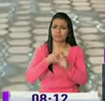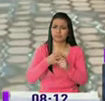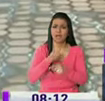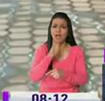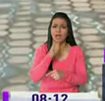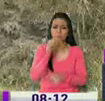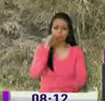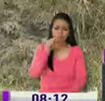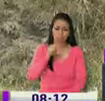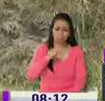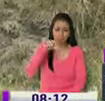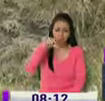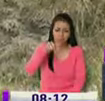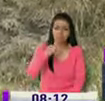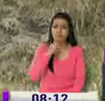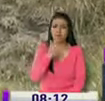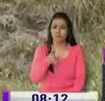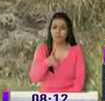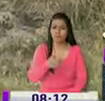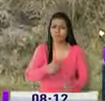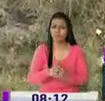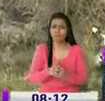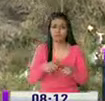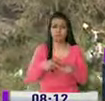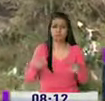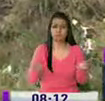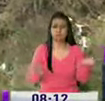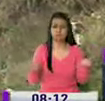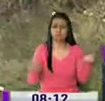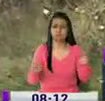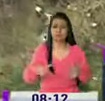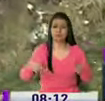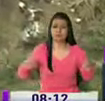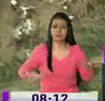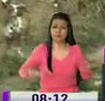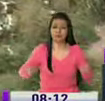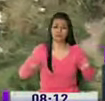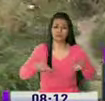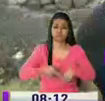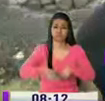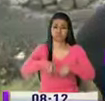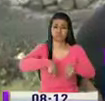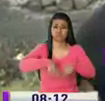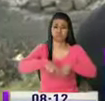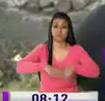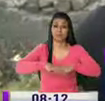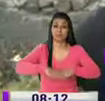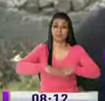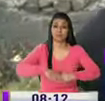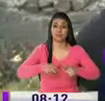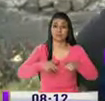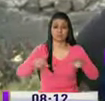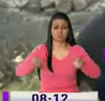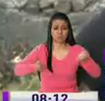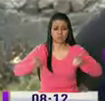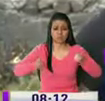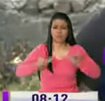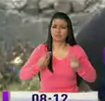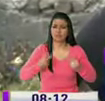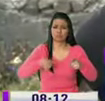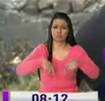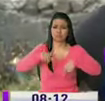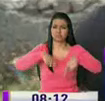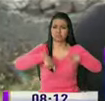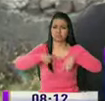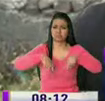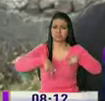quedamos sin agua. Por la vía circulan vehículos pesados, lo cual provoca que el daño se incremente. ¿Lo que es? Volquetas. ¿Por aquí más circulan